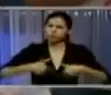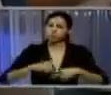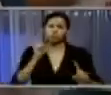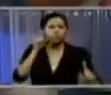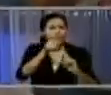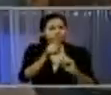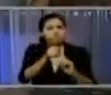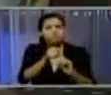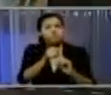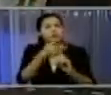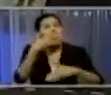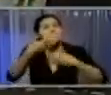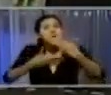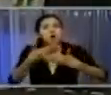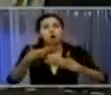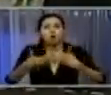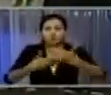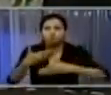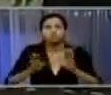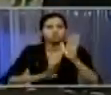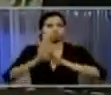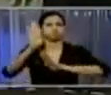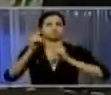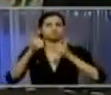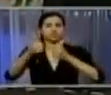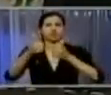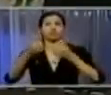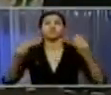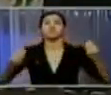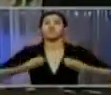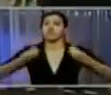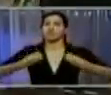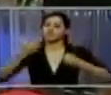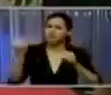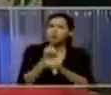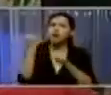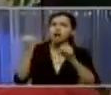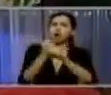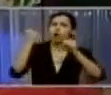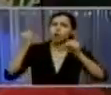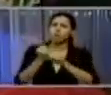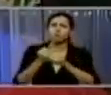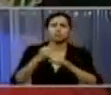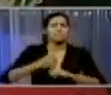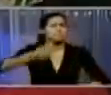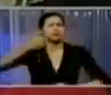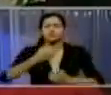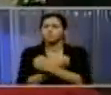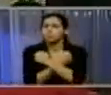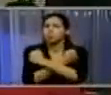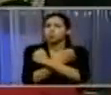de recuperación, de prosperidad, de vida, de trabajo, en base al amor.